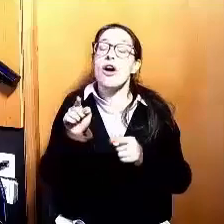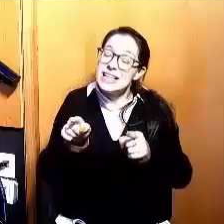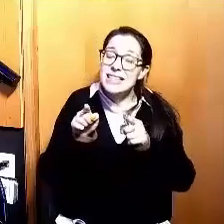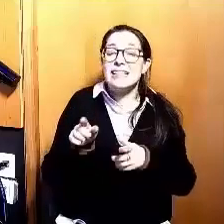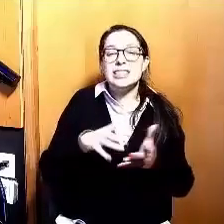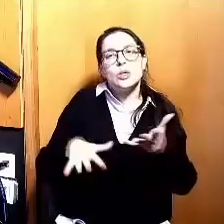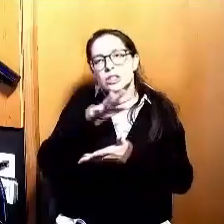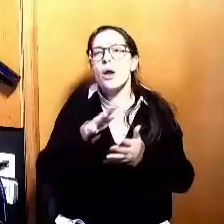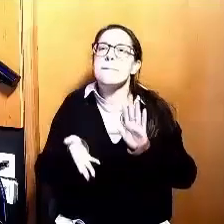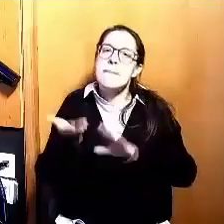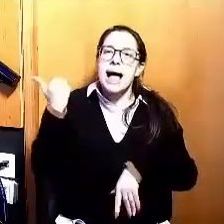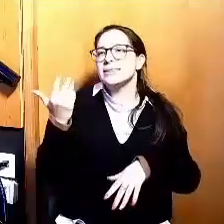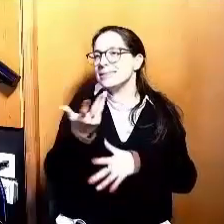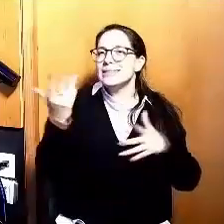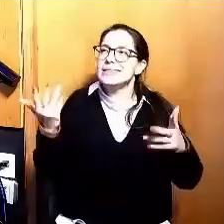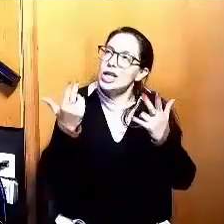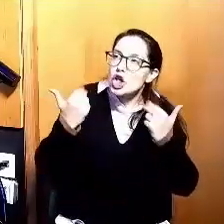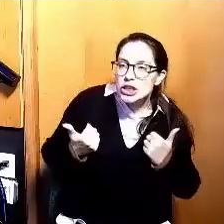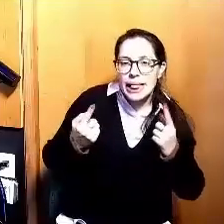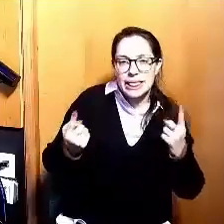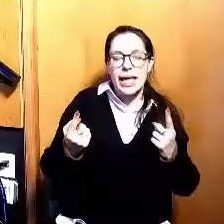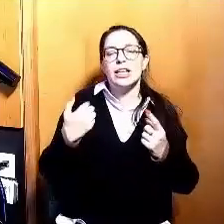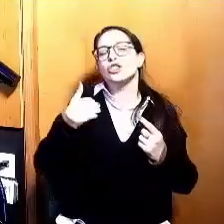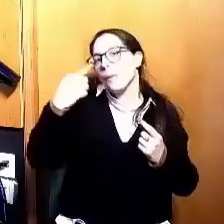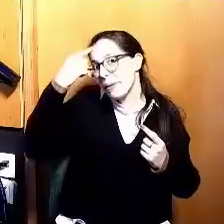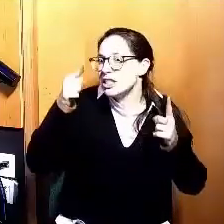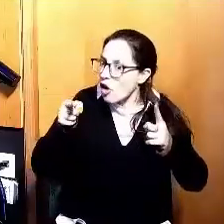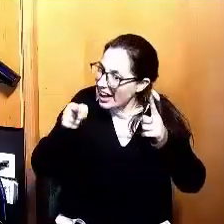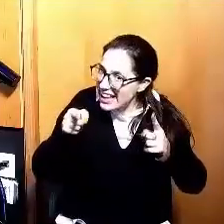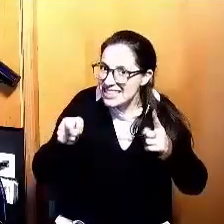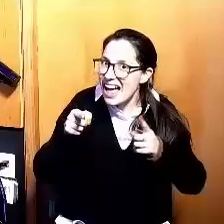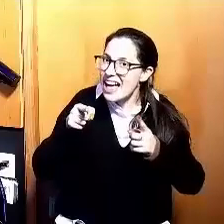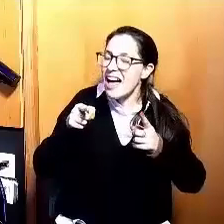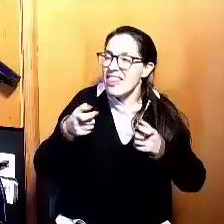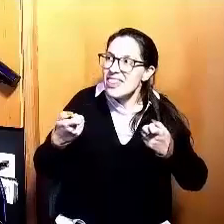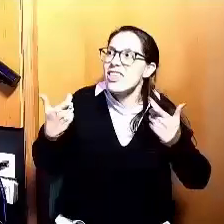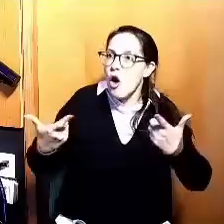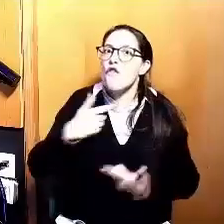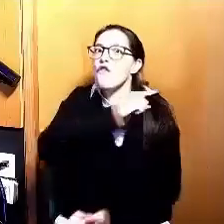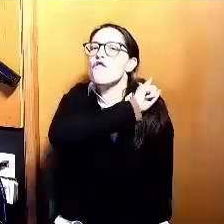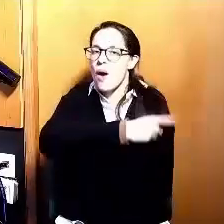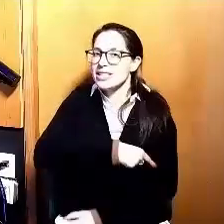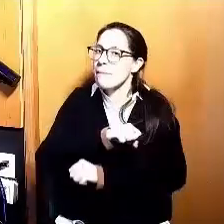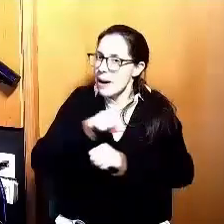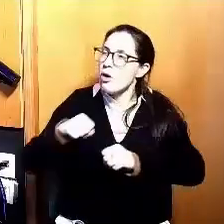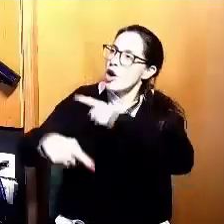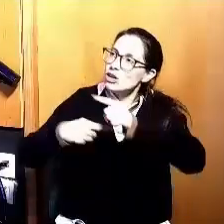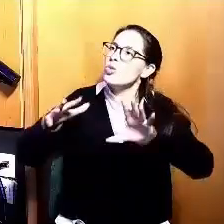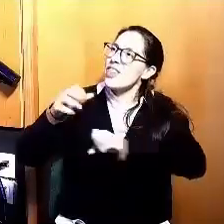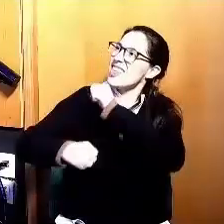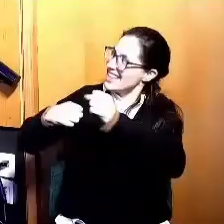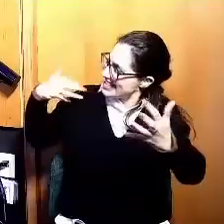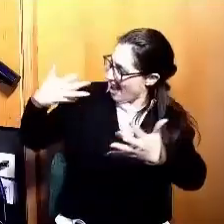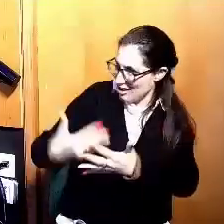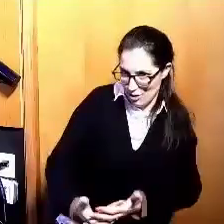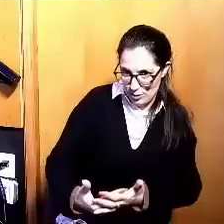más Disney, digamos, fue lo que le dio para mí la carne para que podamos seguir 10 años con un